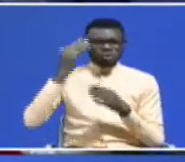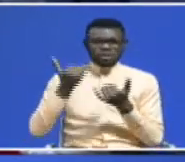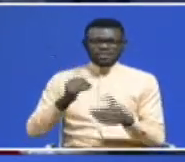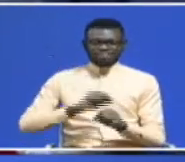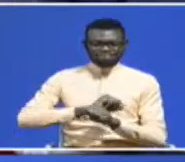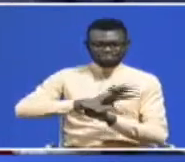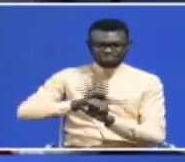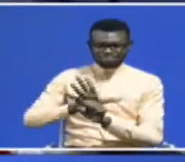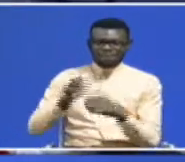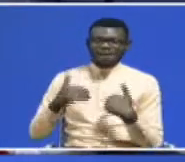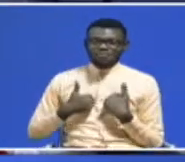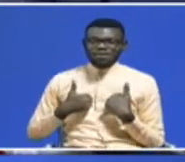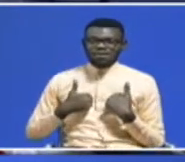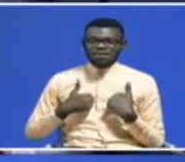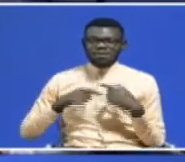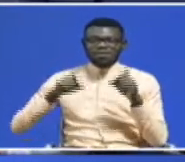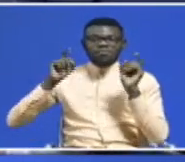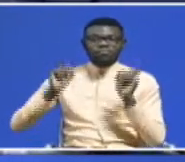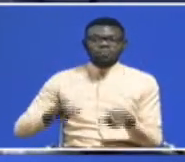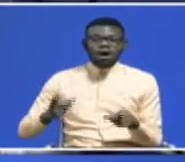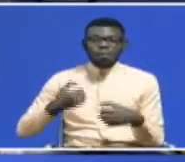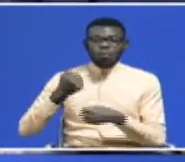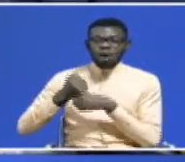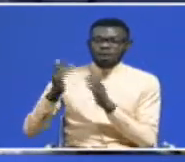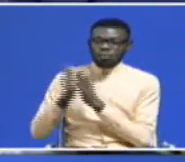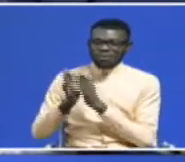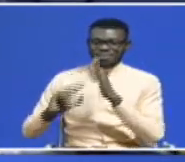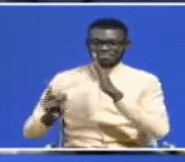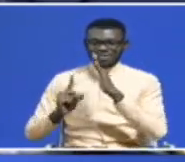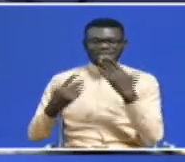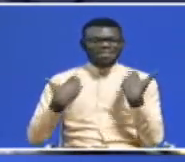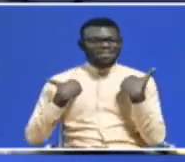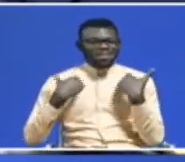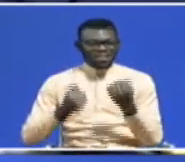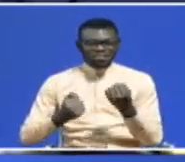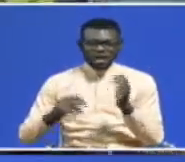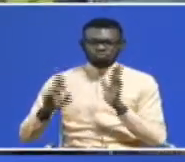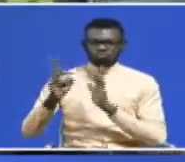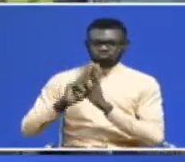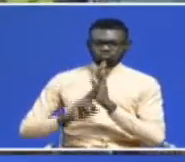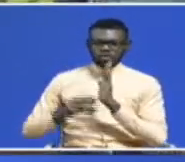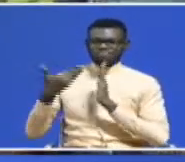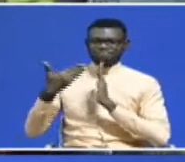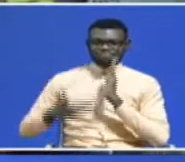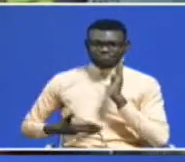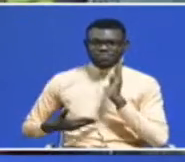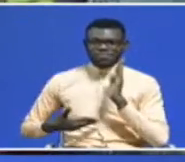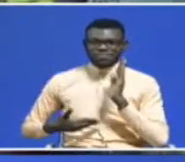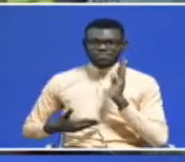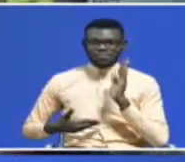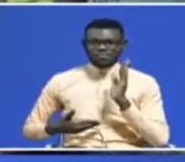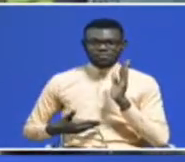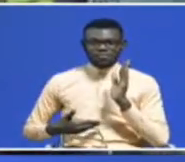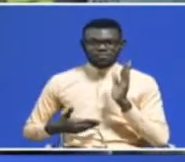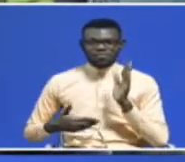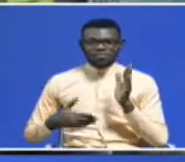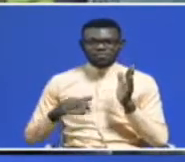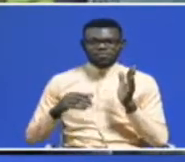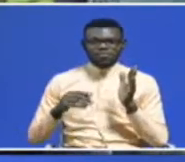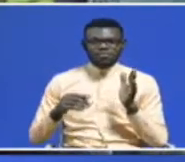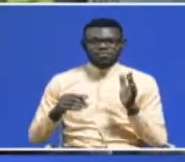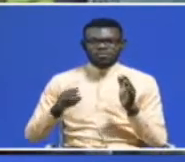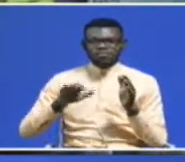we are going to observe the Ministry of Health protocol. And the bill is ready. The people who are